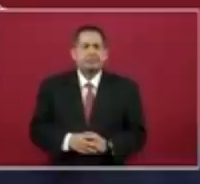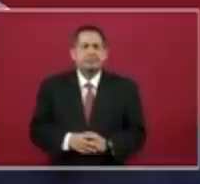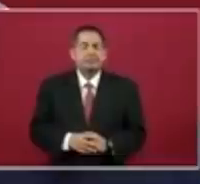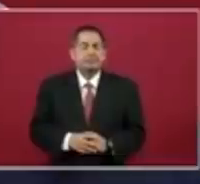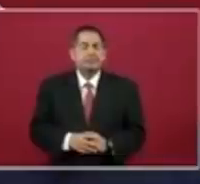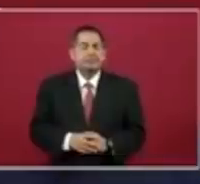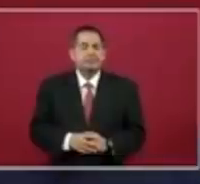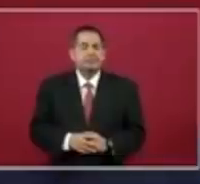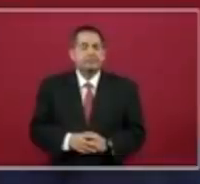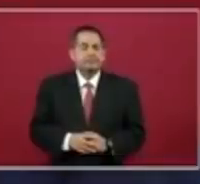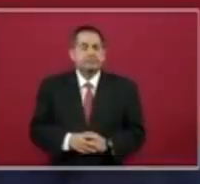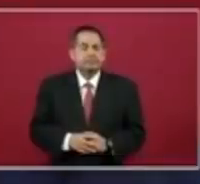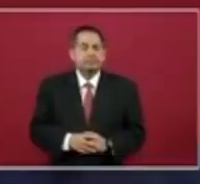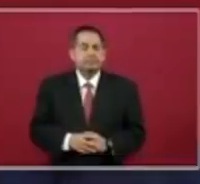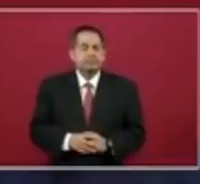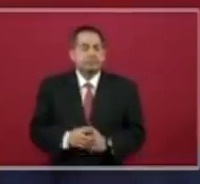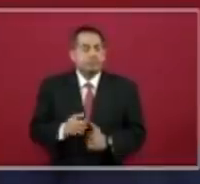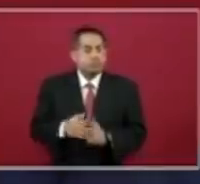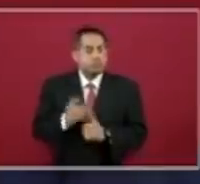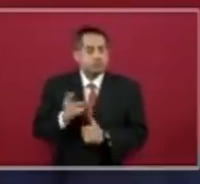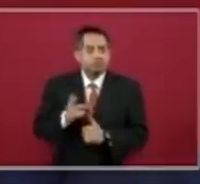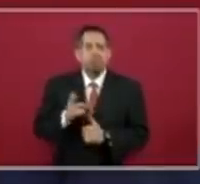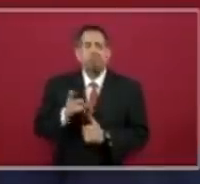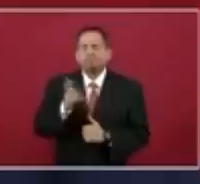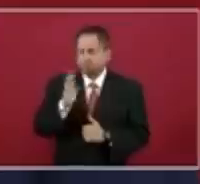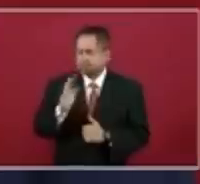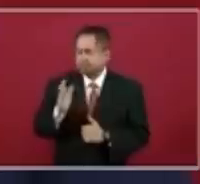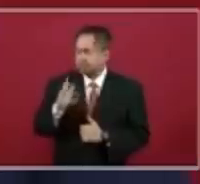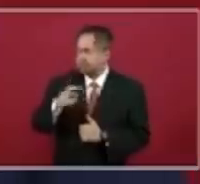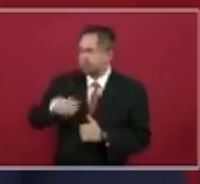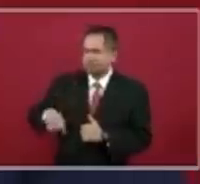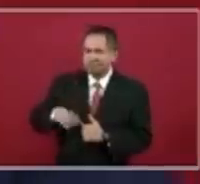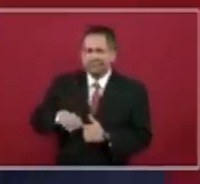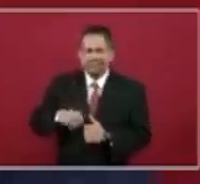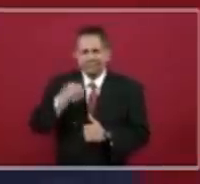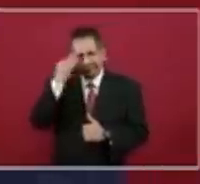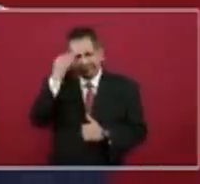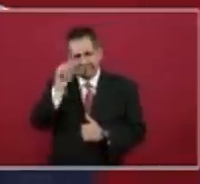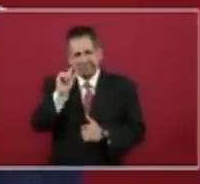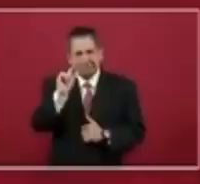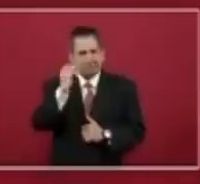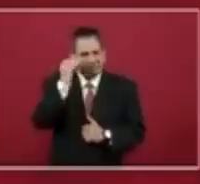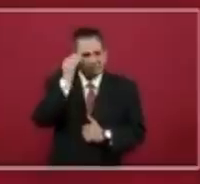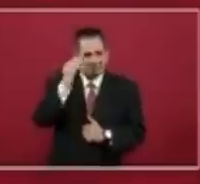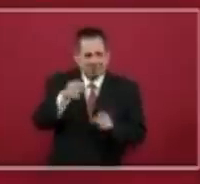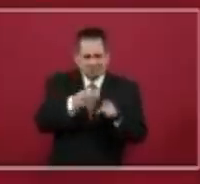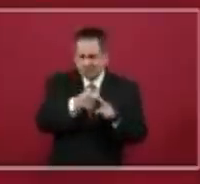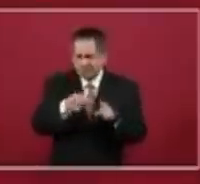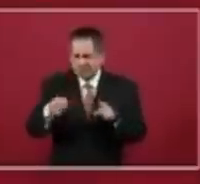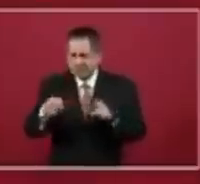porque logramos en muy poco tiempo